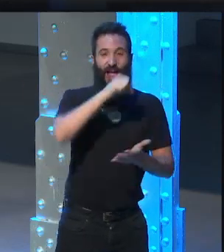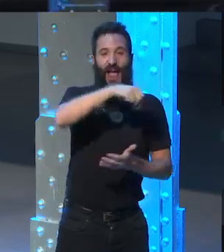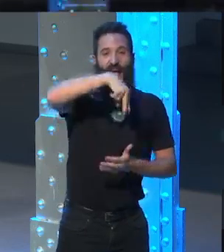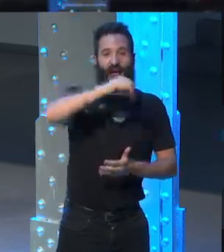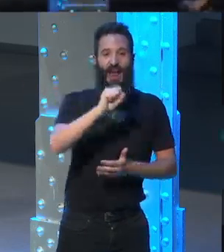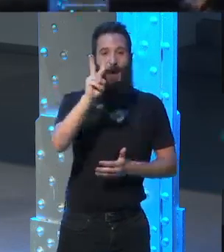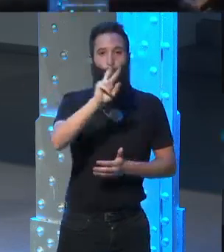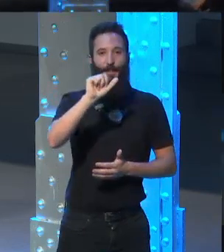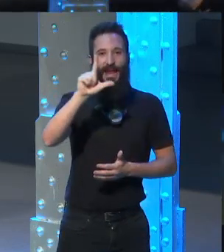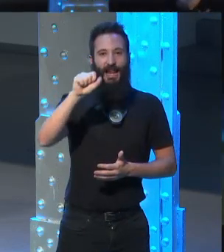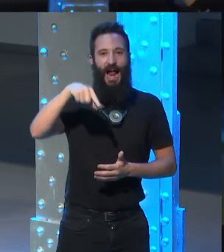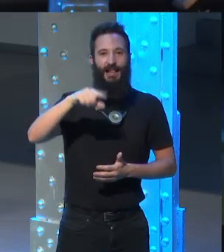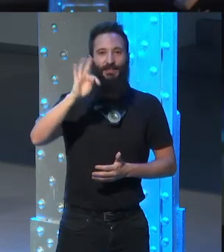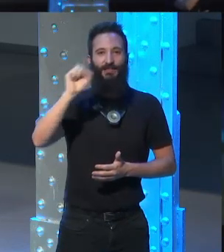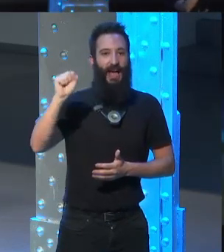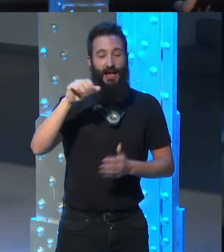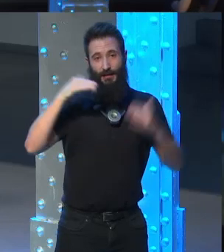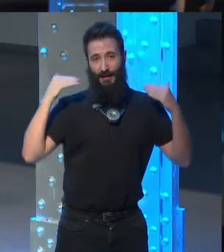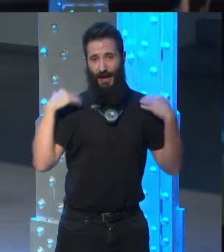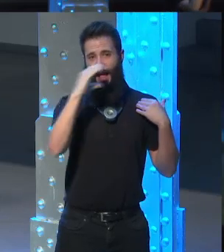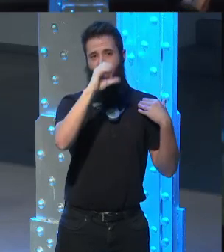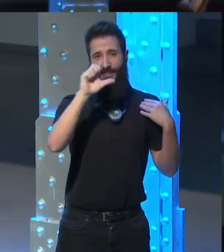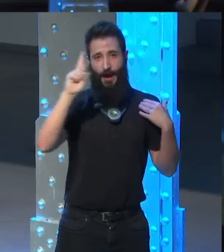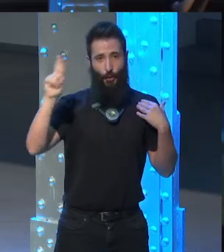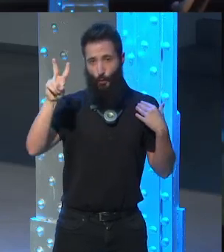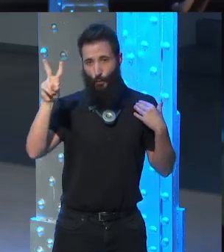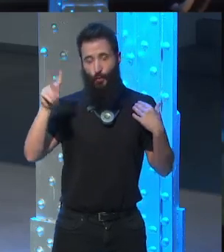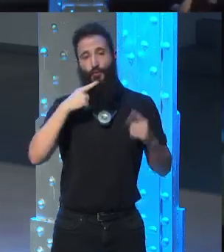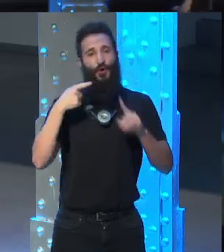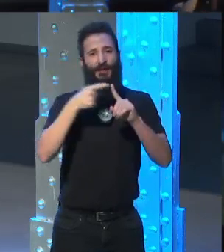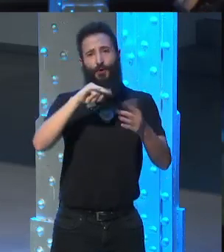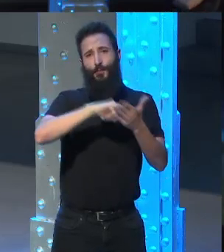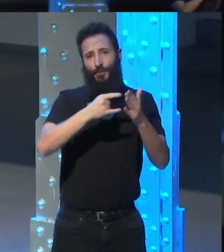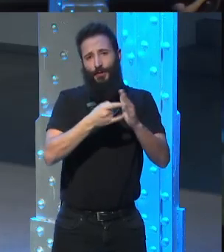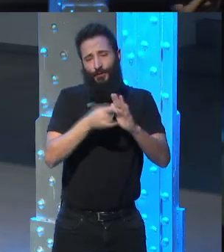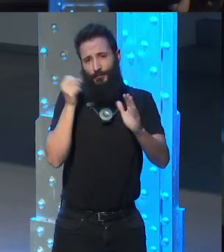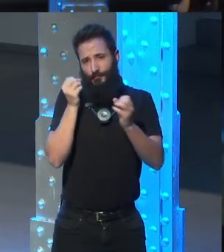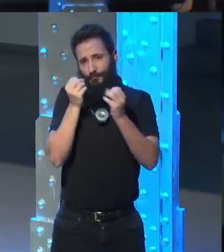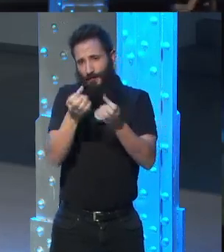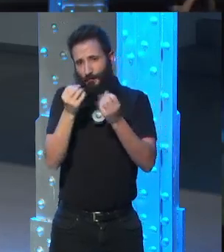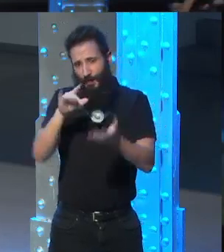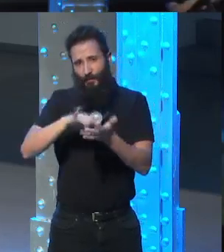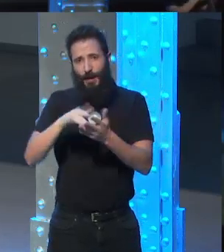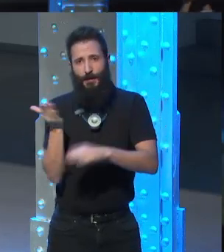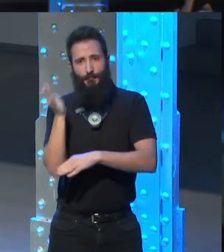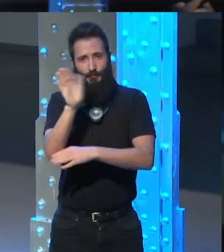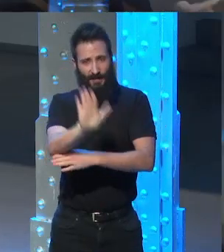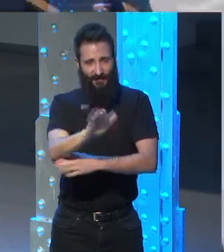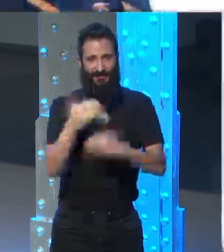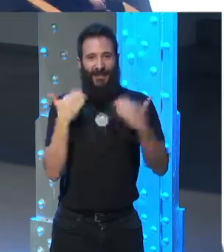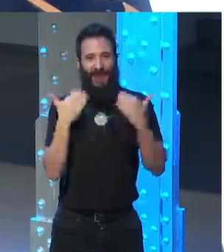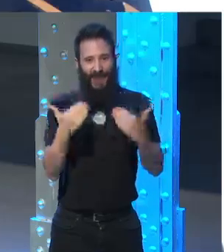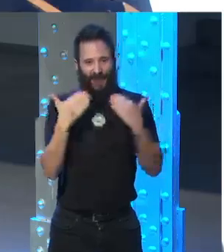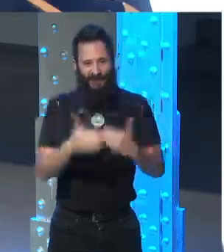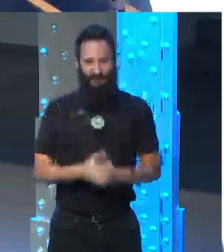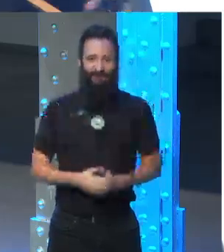Vilalta, de CERU, para que os cuente un poco bueno, el proyecto y os haga la introducción. Gracias. Sí.